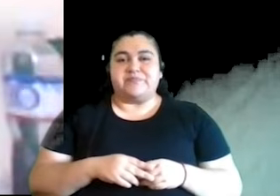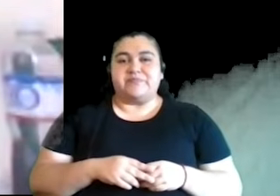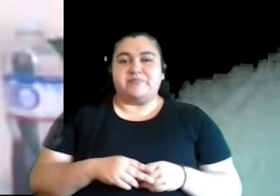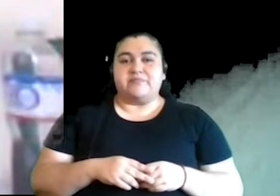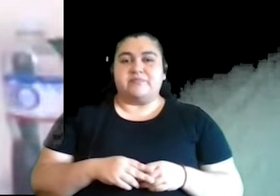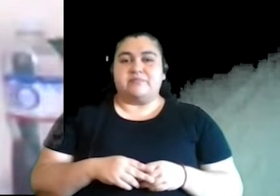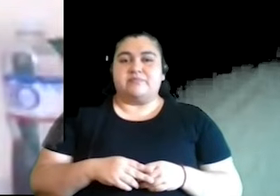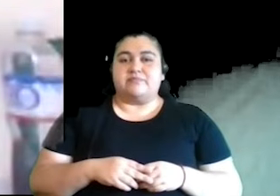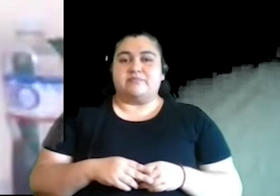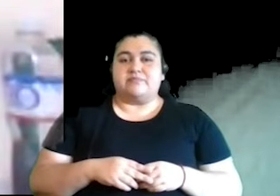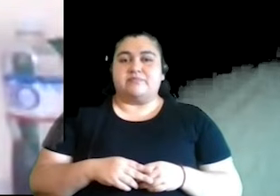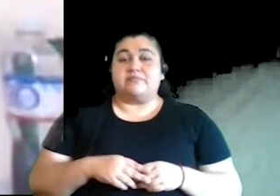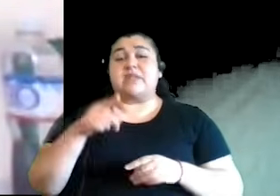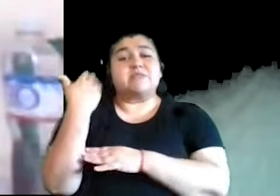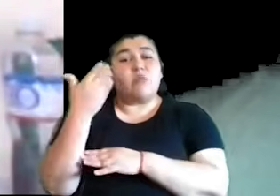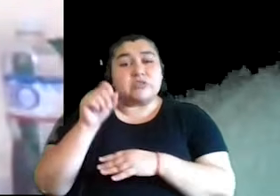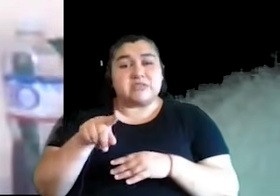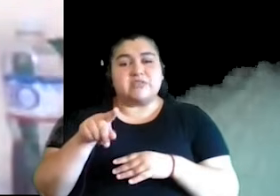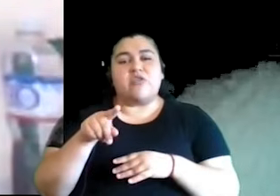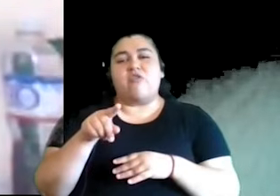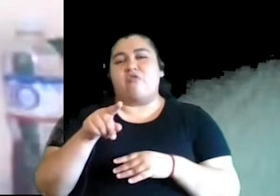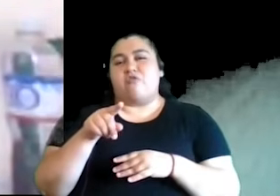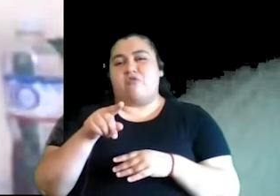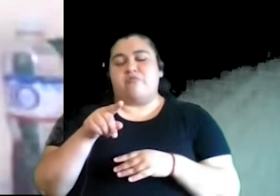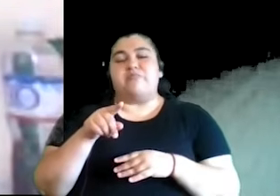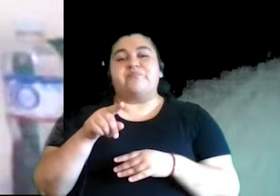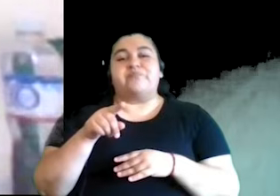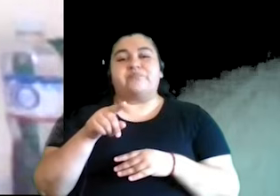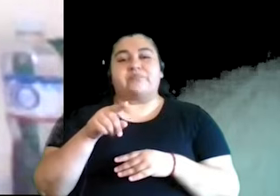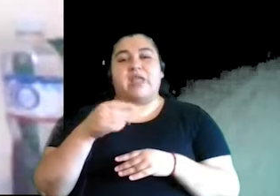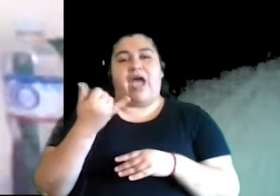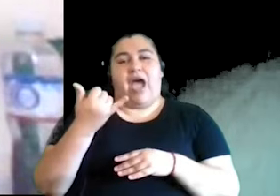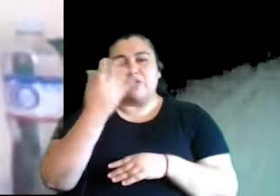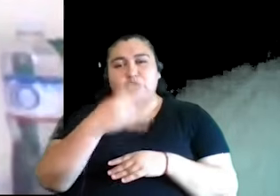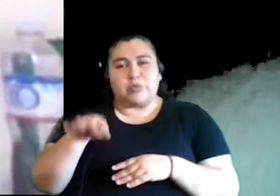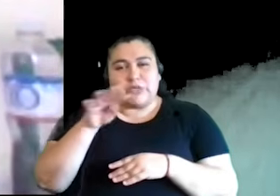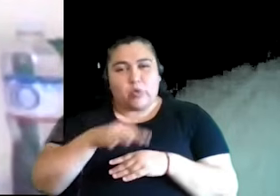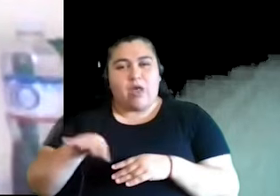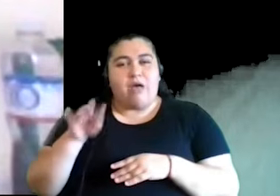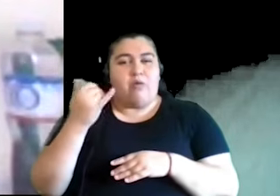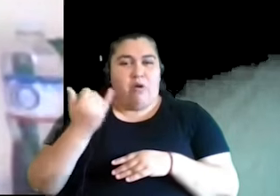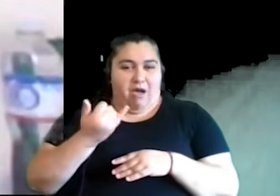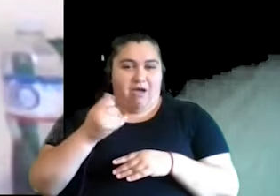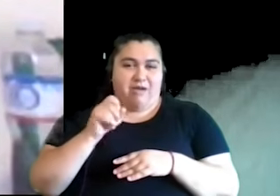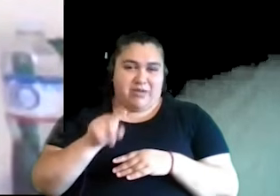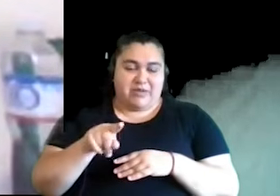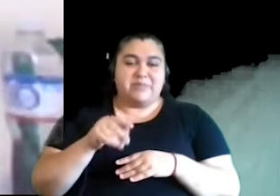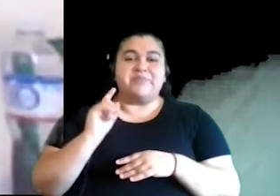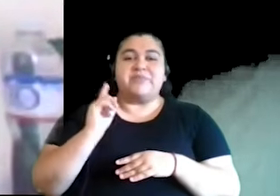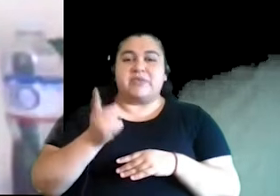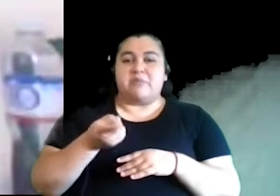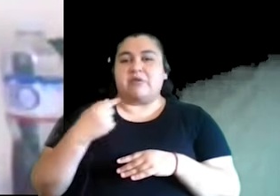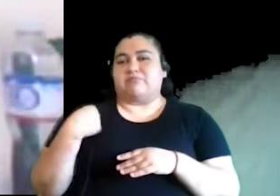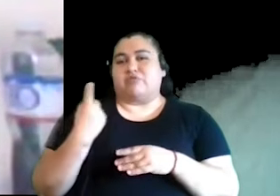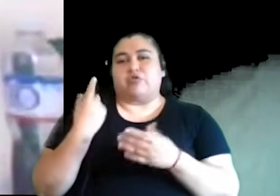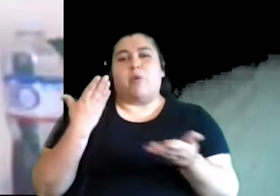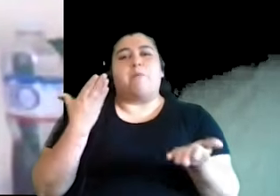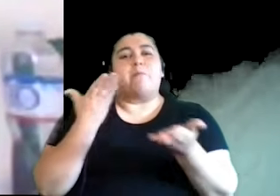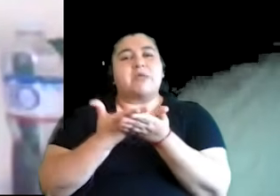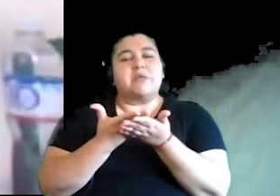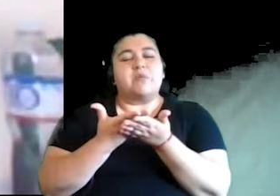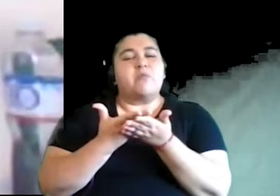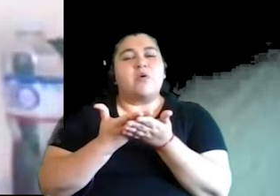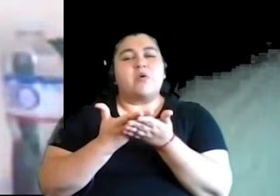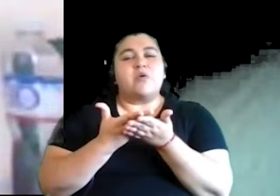la exposición, la charla cuenta con subtítulo y, y bueno, lo que les pedimos es